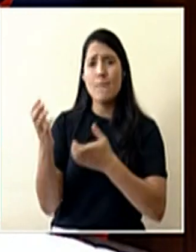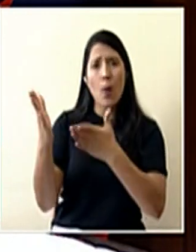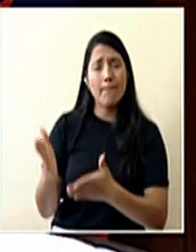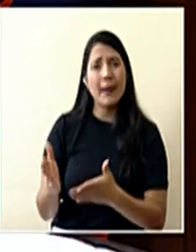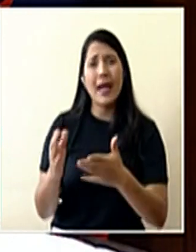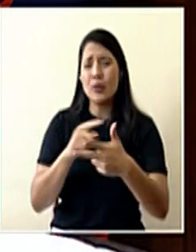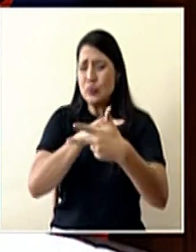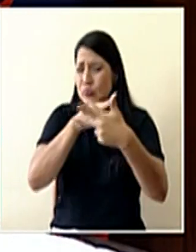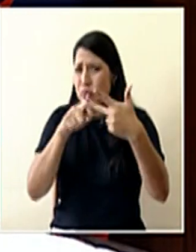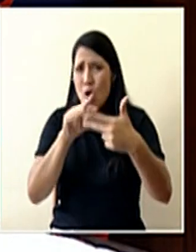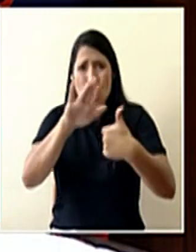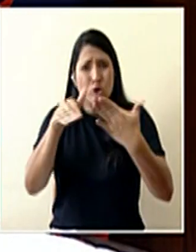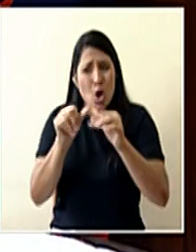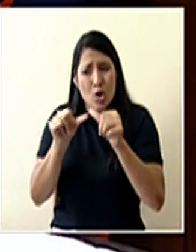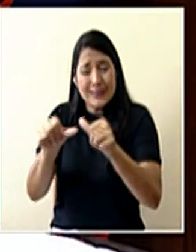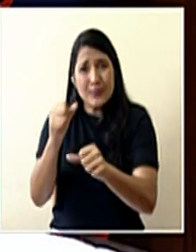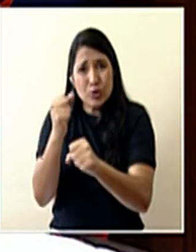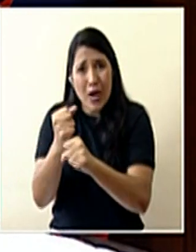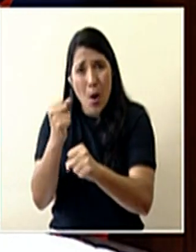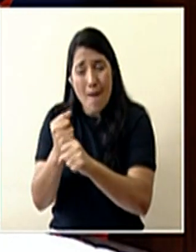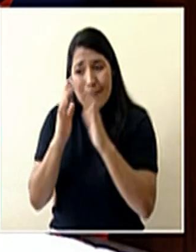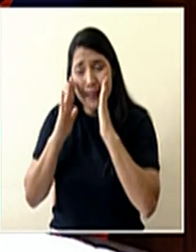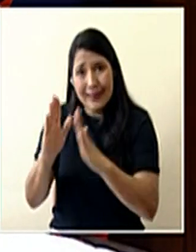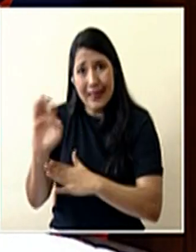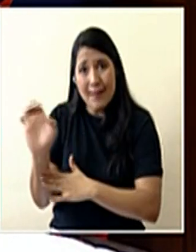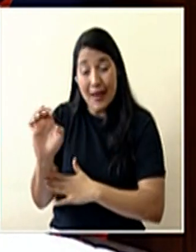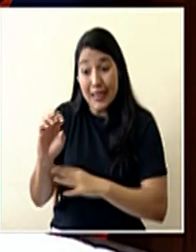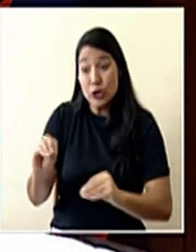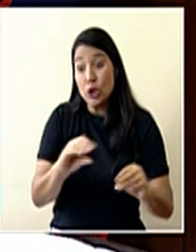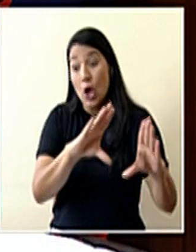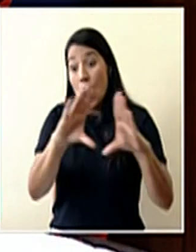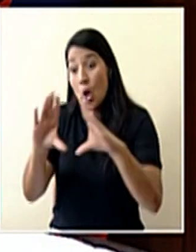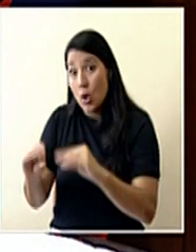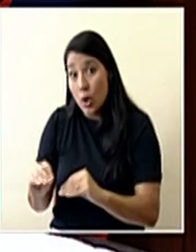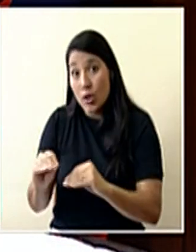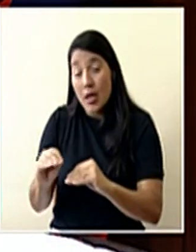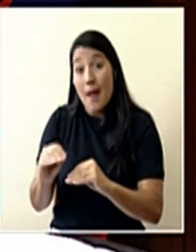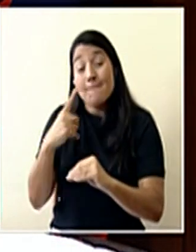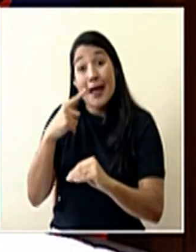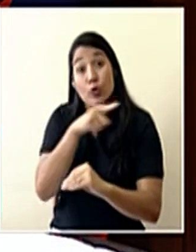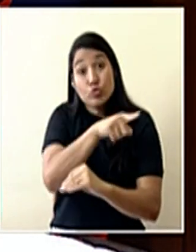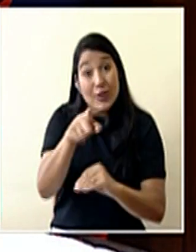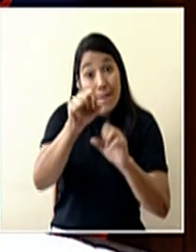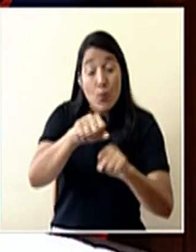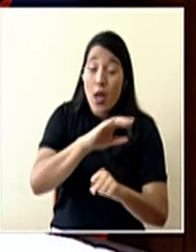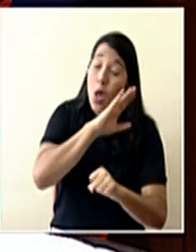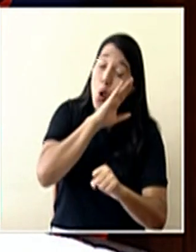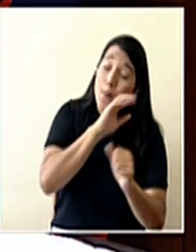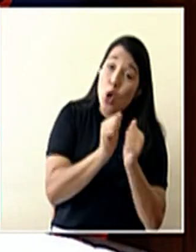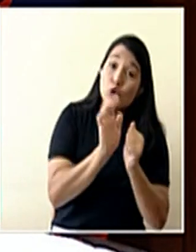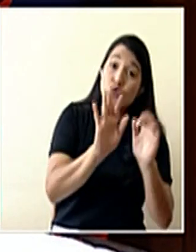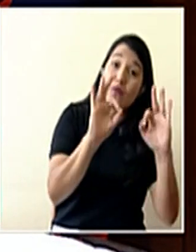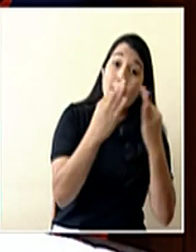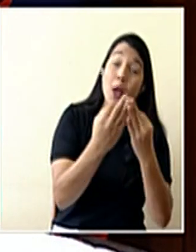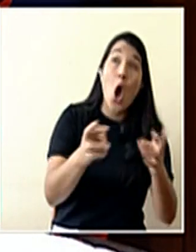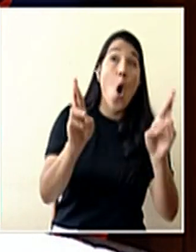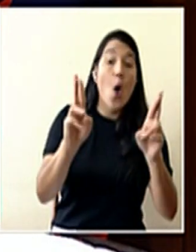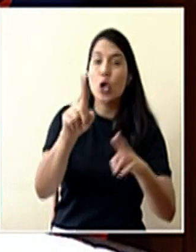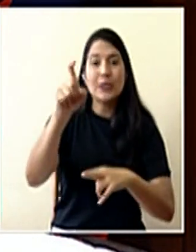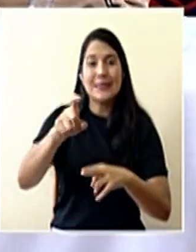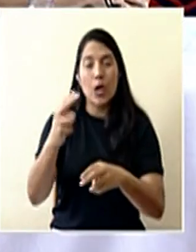bomberos, todos los que estamos trabajando en esto día y noche, para que podamos dormir con nuestras familias. Y ojalá esas bolsas no las tengamos que